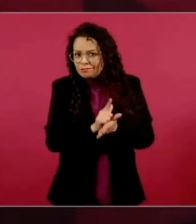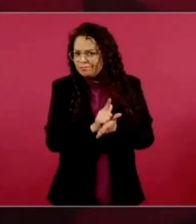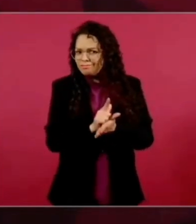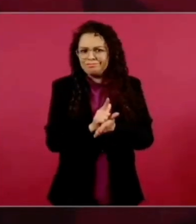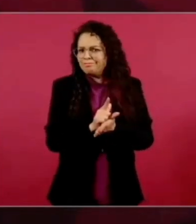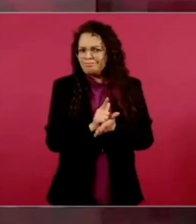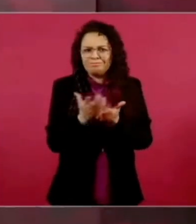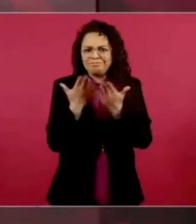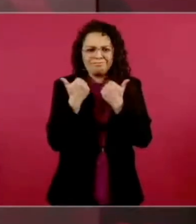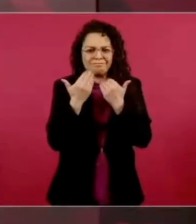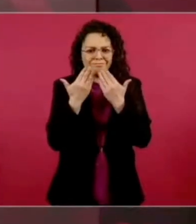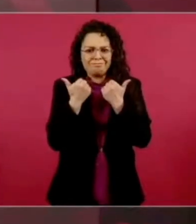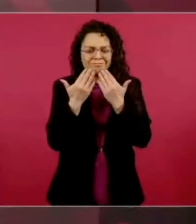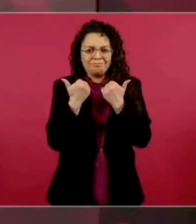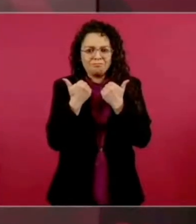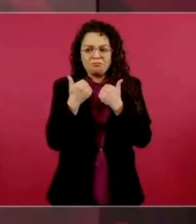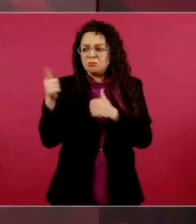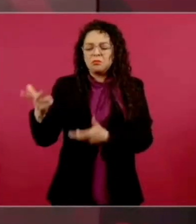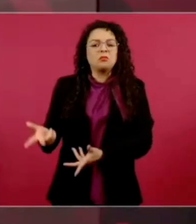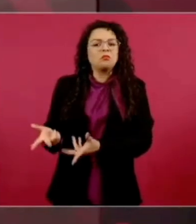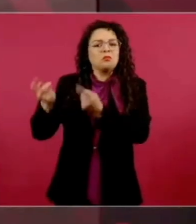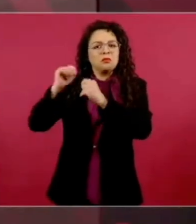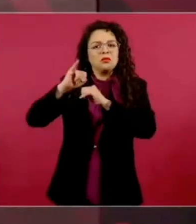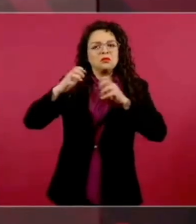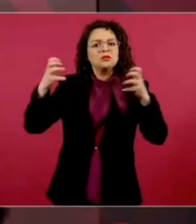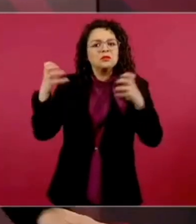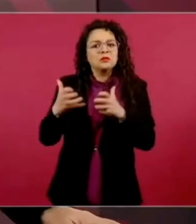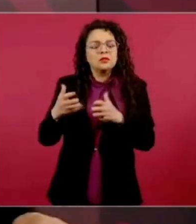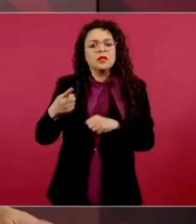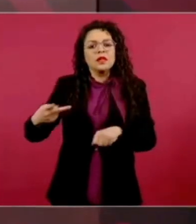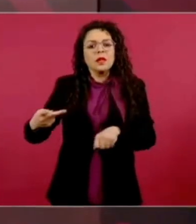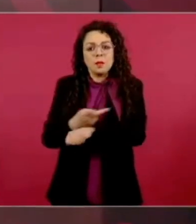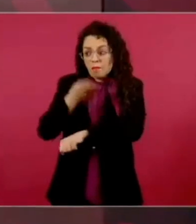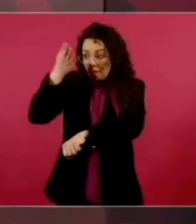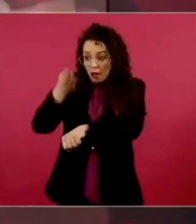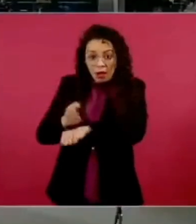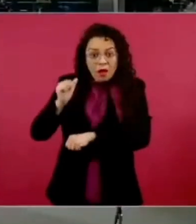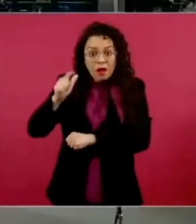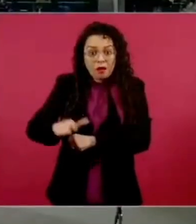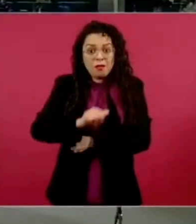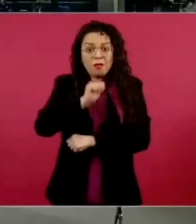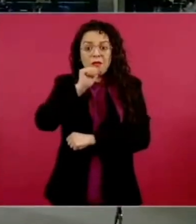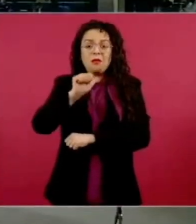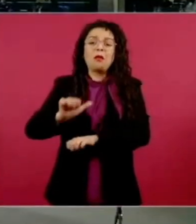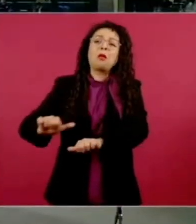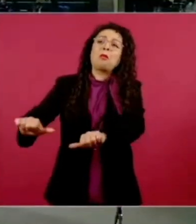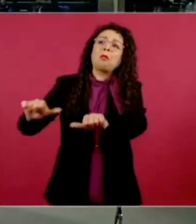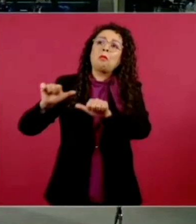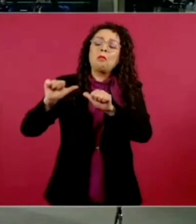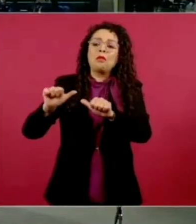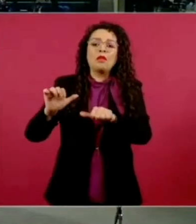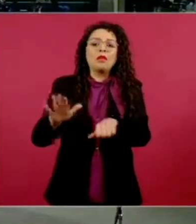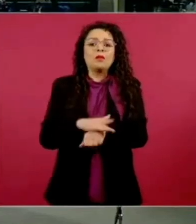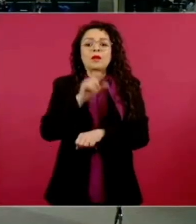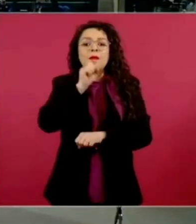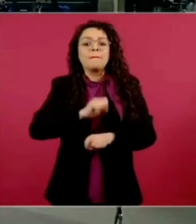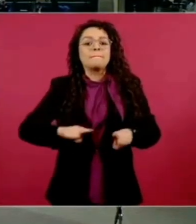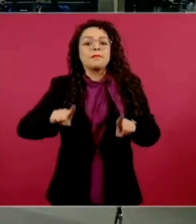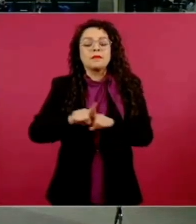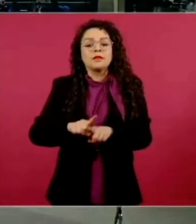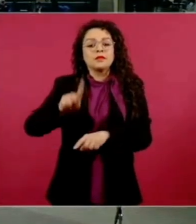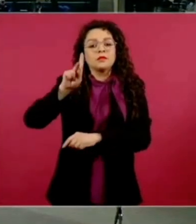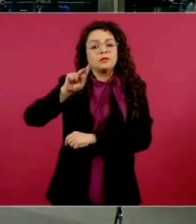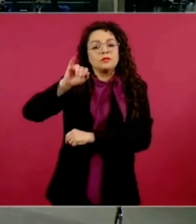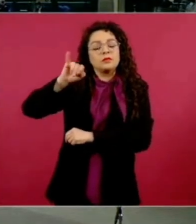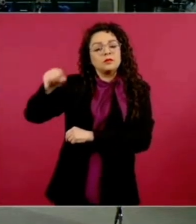Y no les pasa nada. Por lo mismo también, porque llega el Poder Judicial y